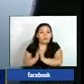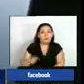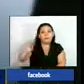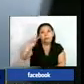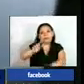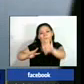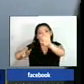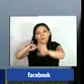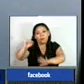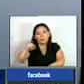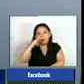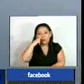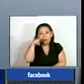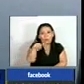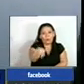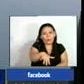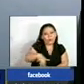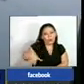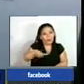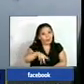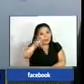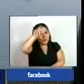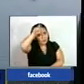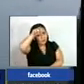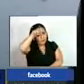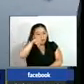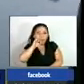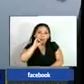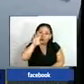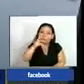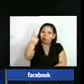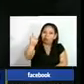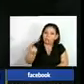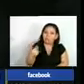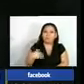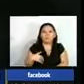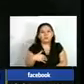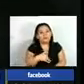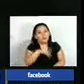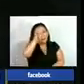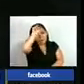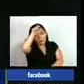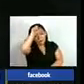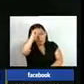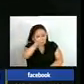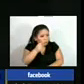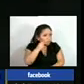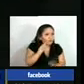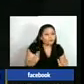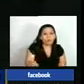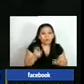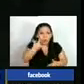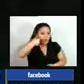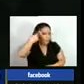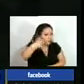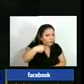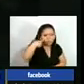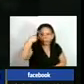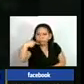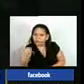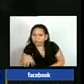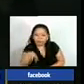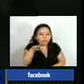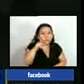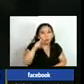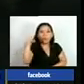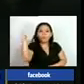lago Van, en el este de Turquía, dijo el miércoles el ministro turco del Interior. Turquía lanzó una operación de búsqueda y rescate